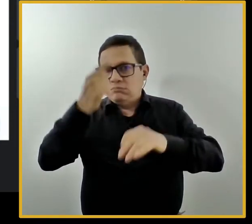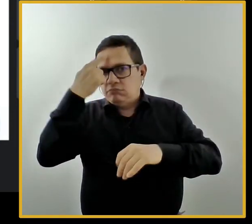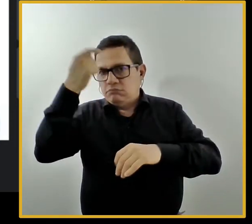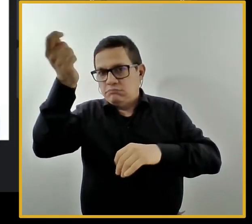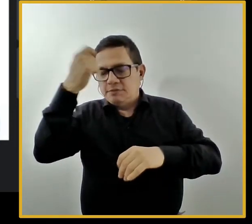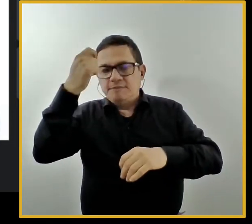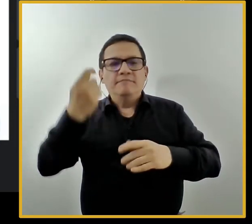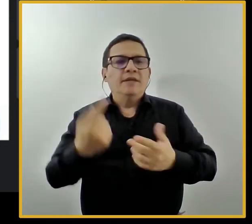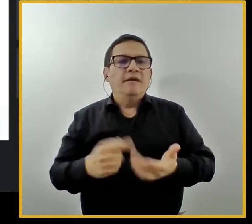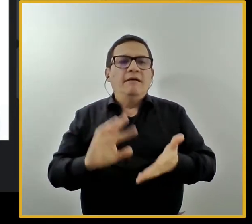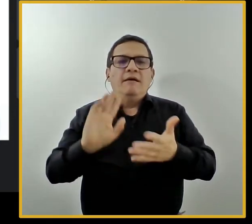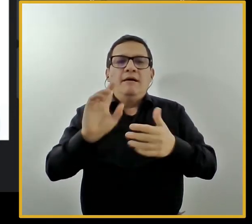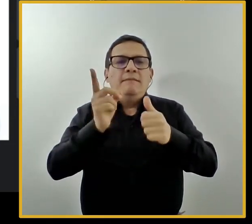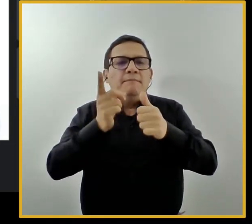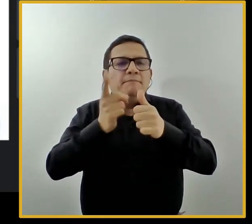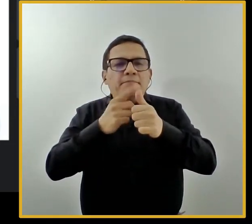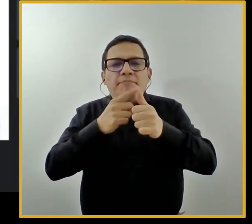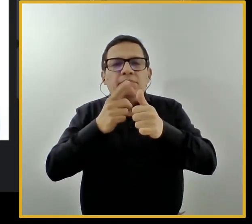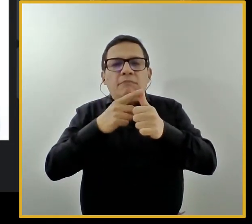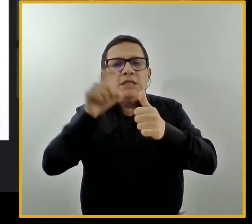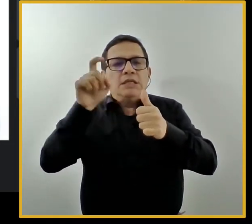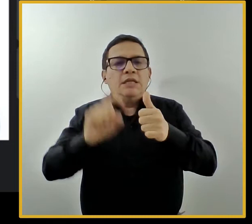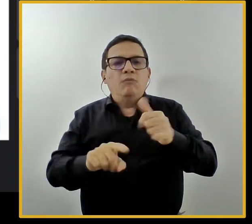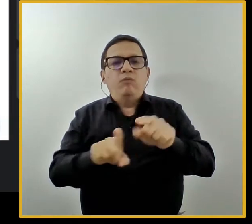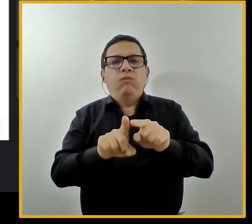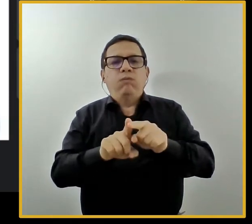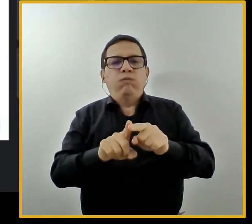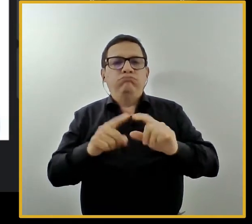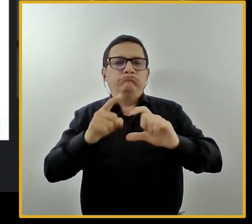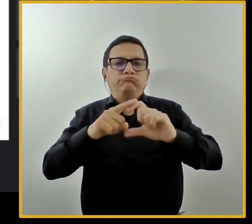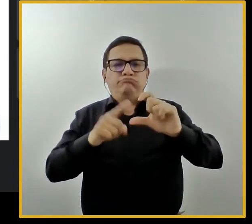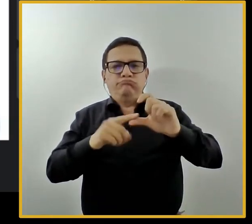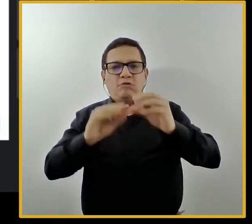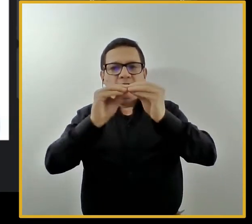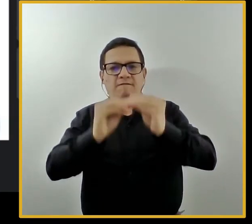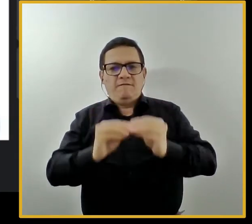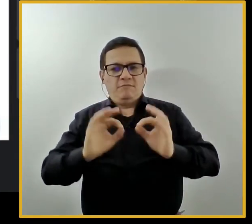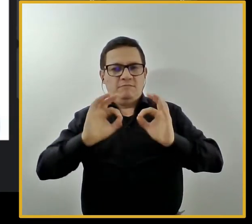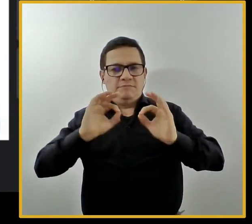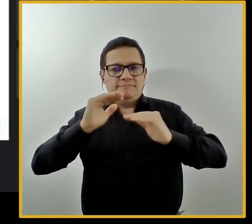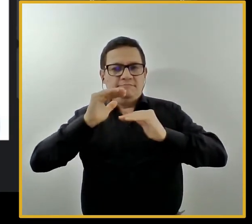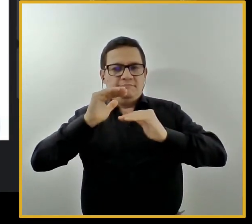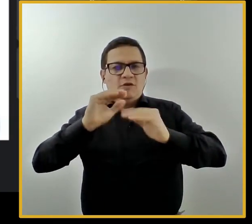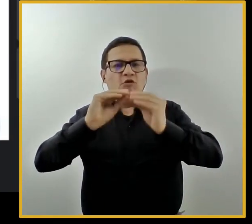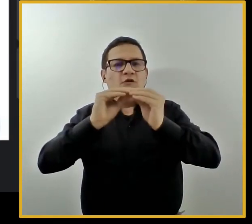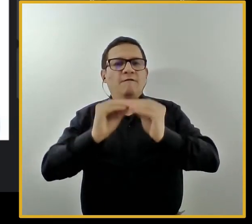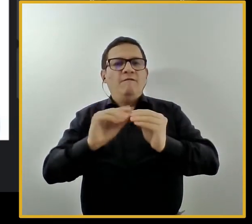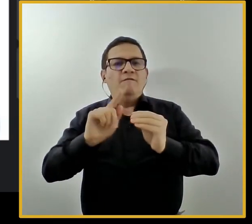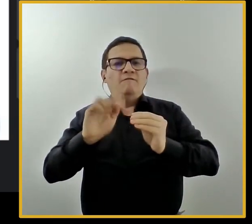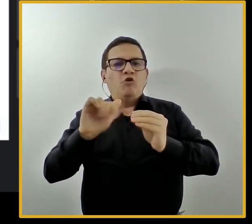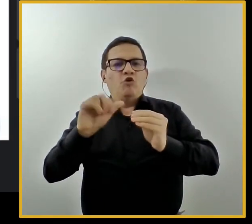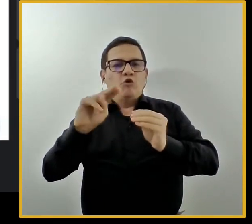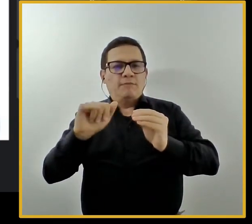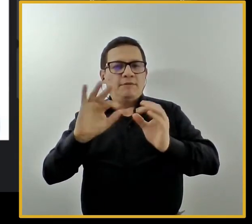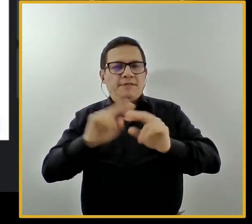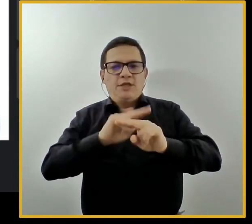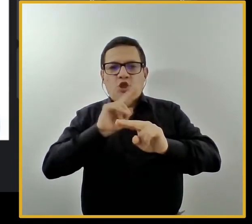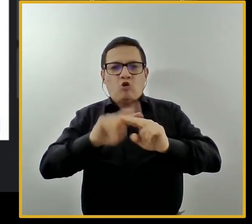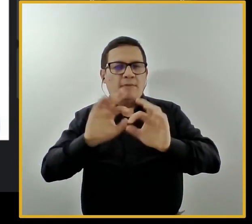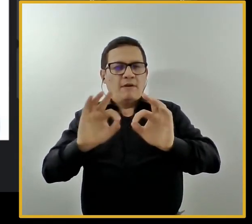cuenta. En primera medida, pues tener la ecuación diferencial en su forma estándar, ¿cierto? En segunda